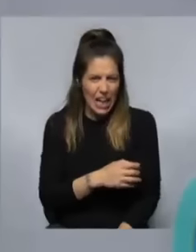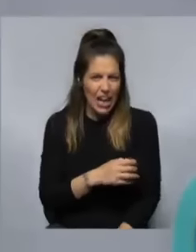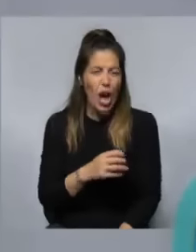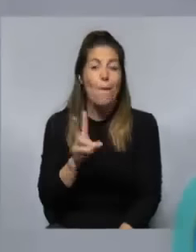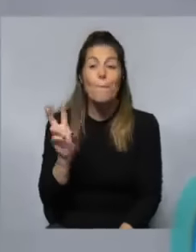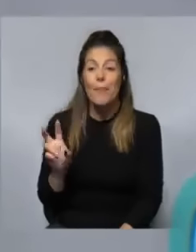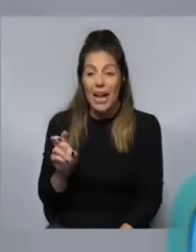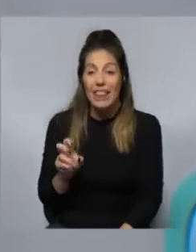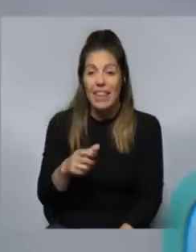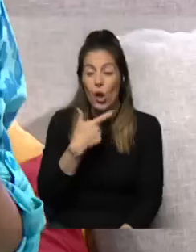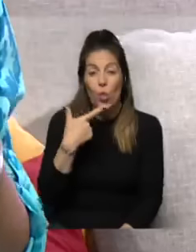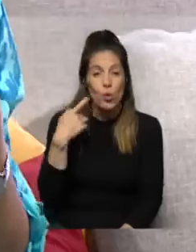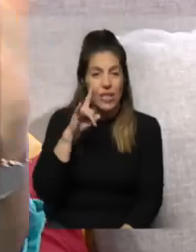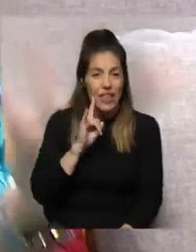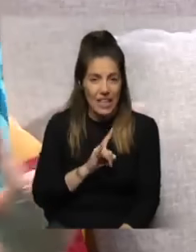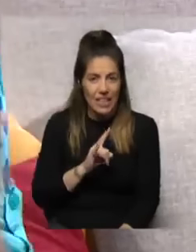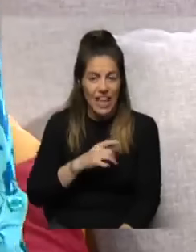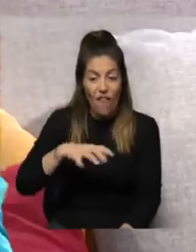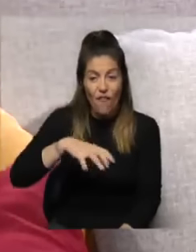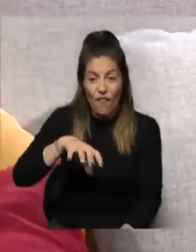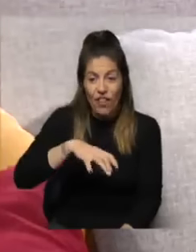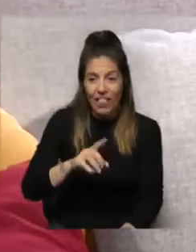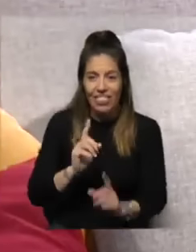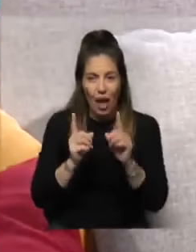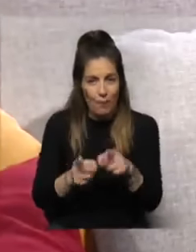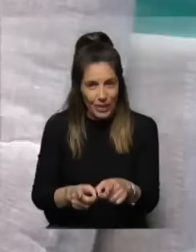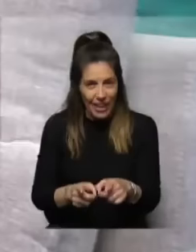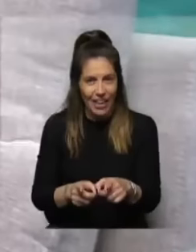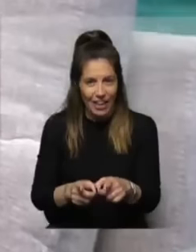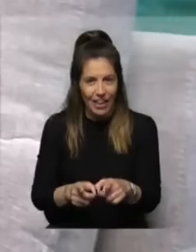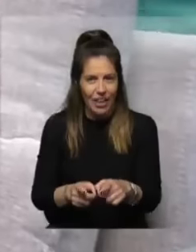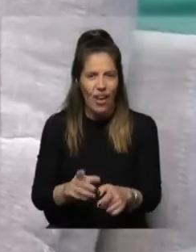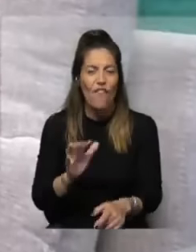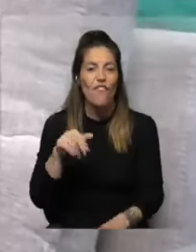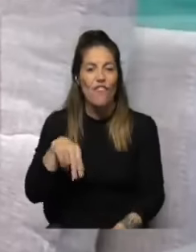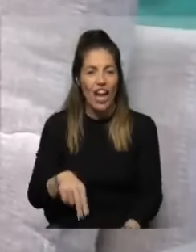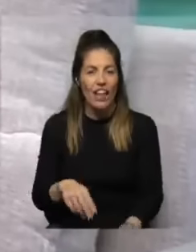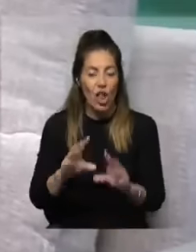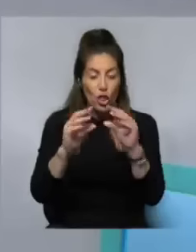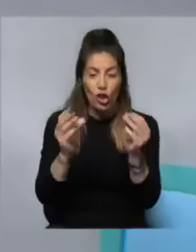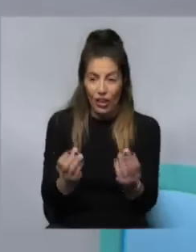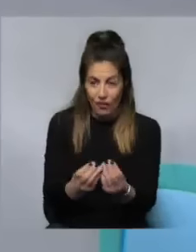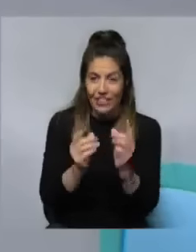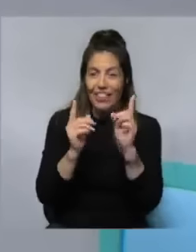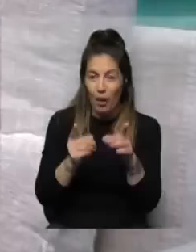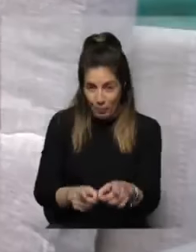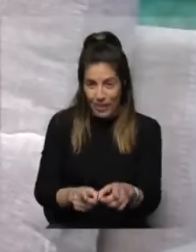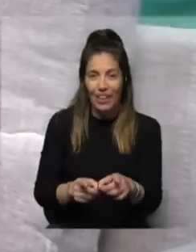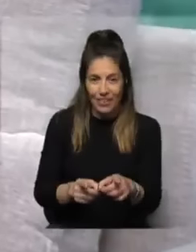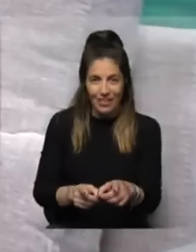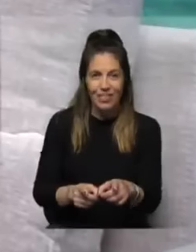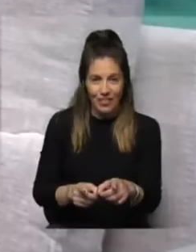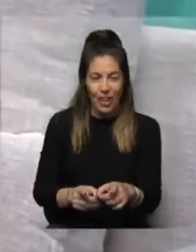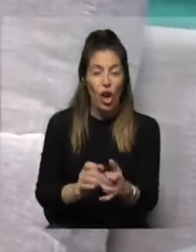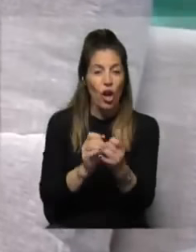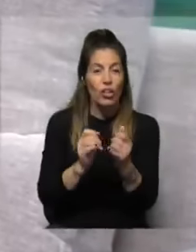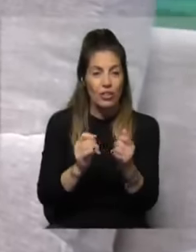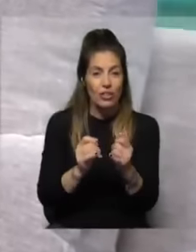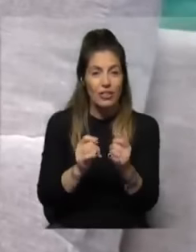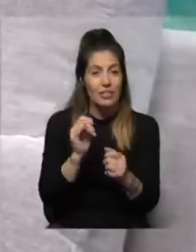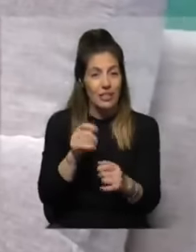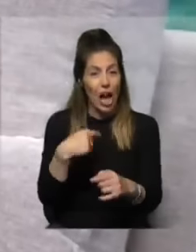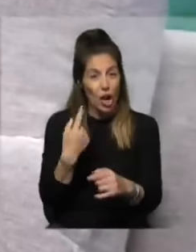leche. Flan con dulce de leche, pasta frola de dulce de leche. Un flan con dulce de leche te re como ahora. ¿Torta frita con dulce de leche? Sí, la del día antes. ¿Torta frita?